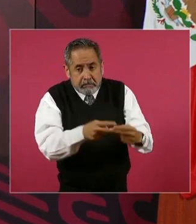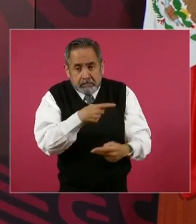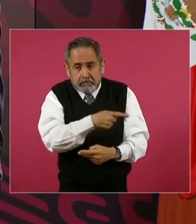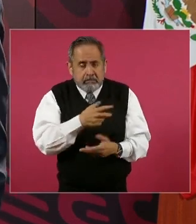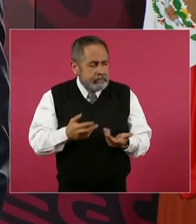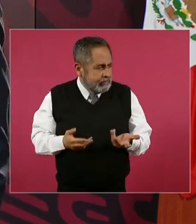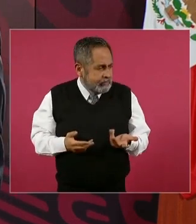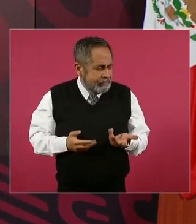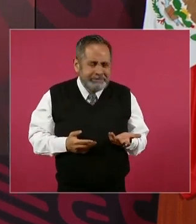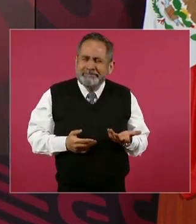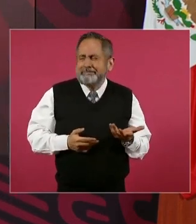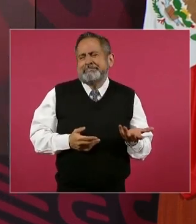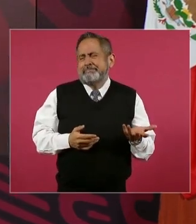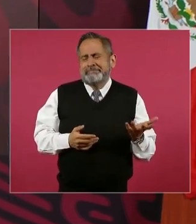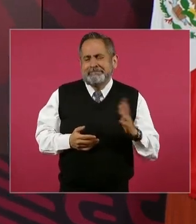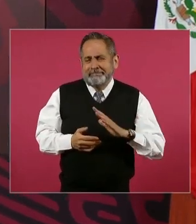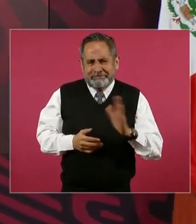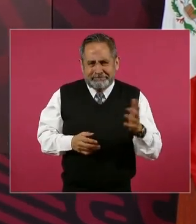este